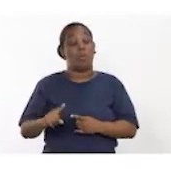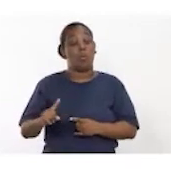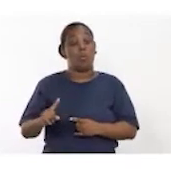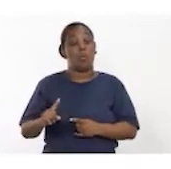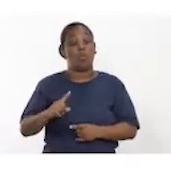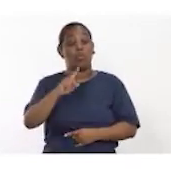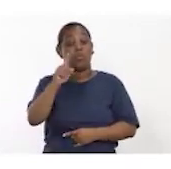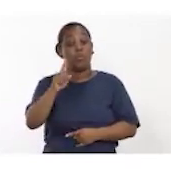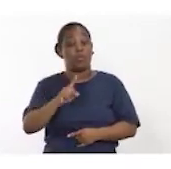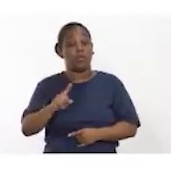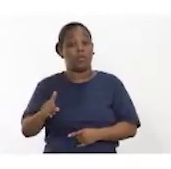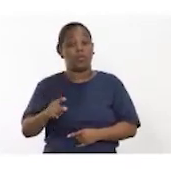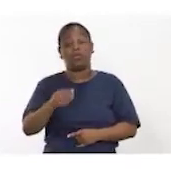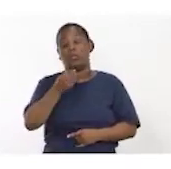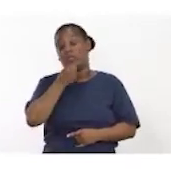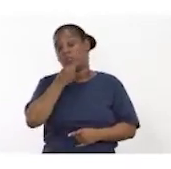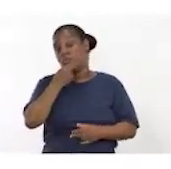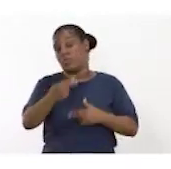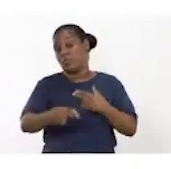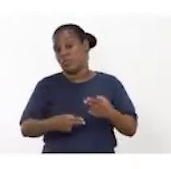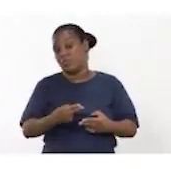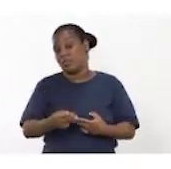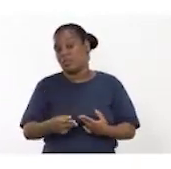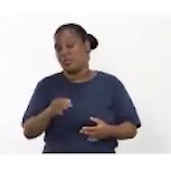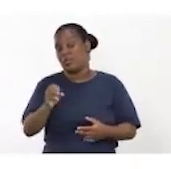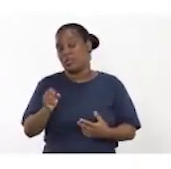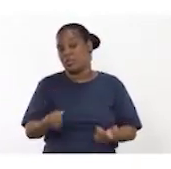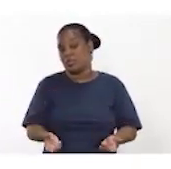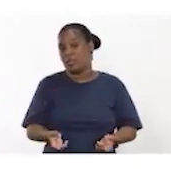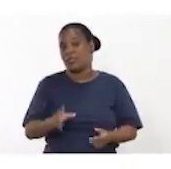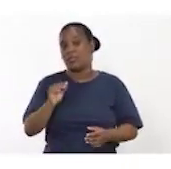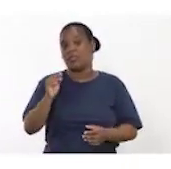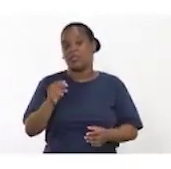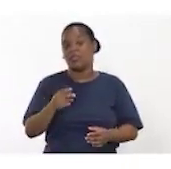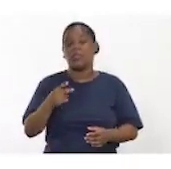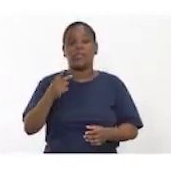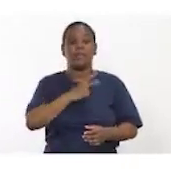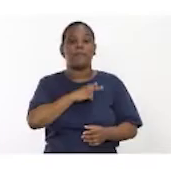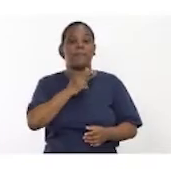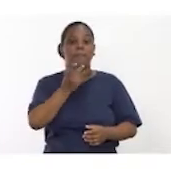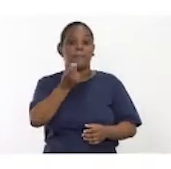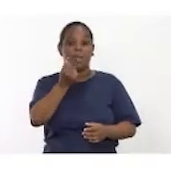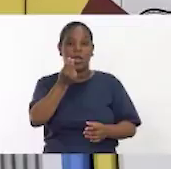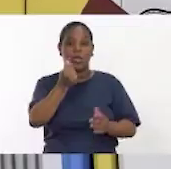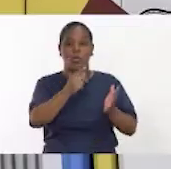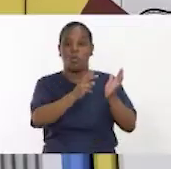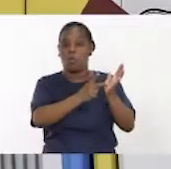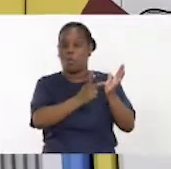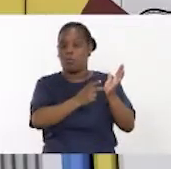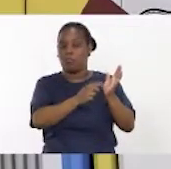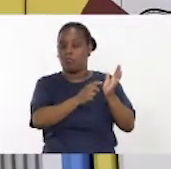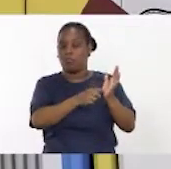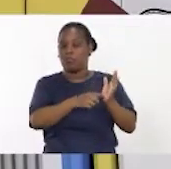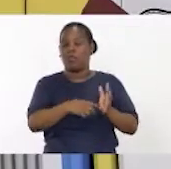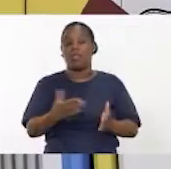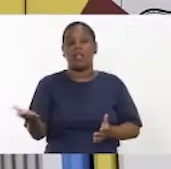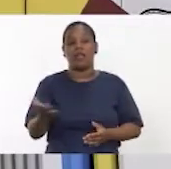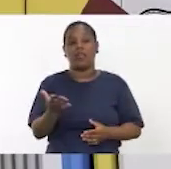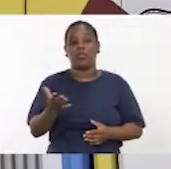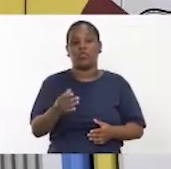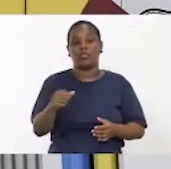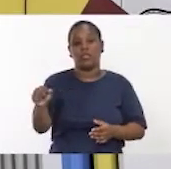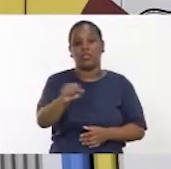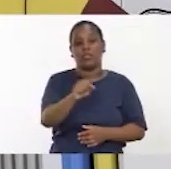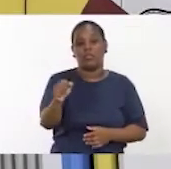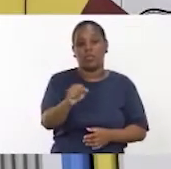Otra preguntita que podemos hacer es decir el valor de la velocidad inicial de ese móvil. ¿Durante qué tiempo se